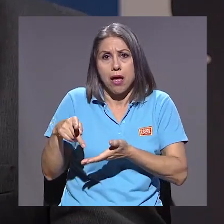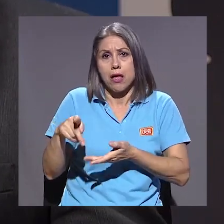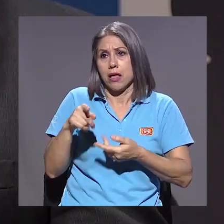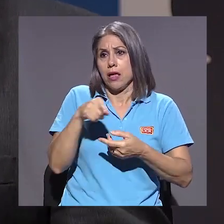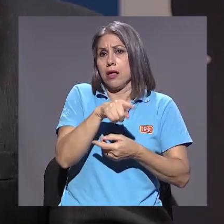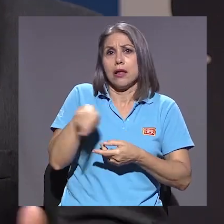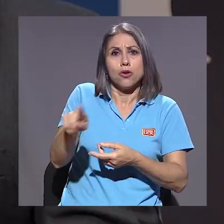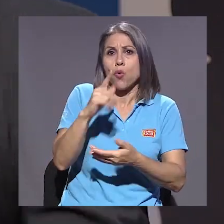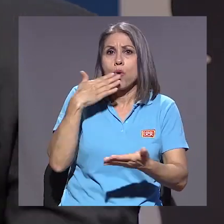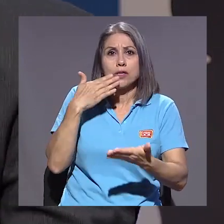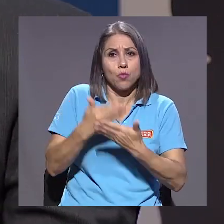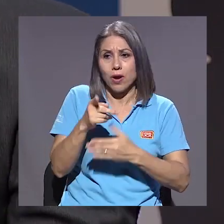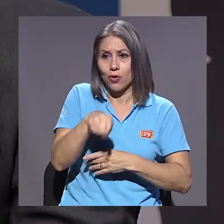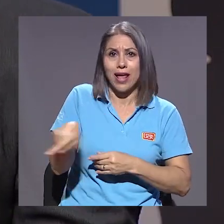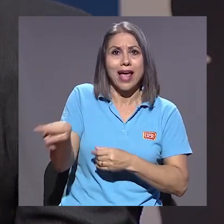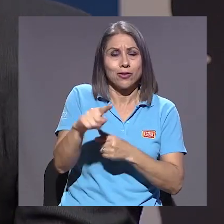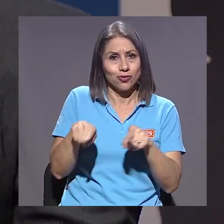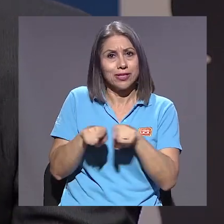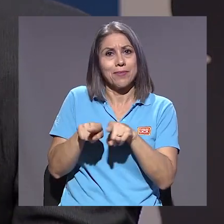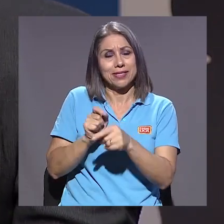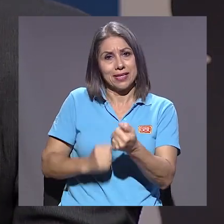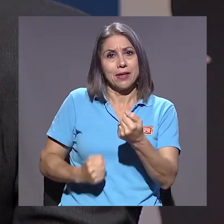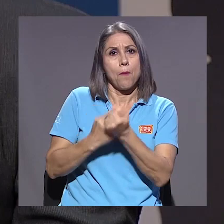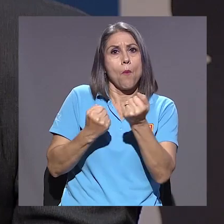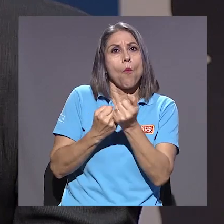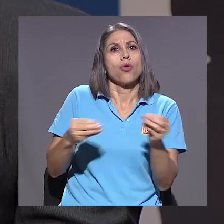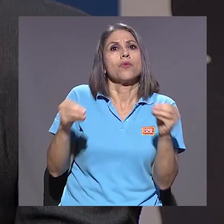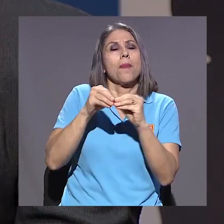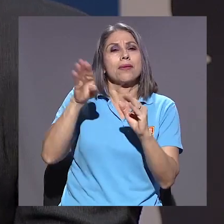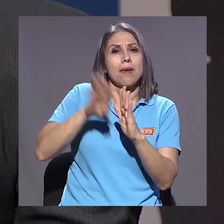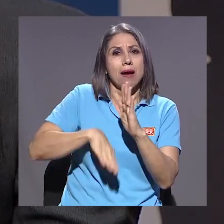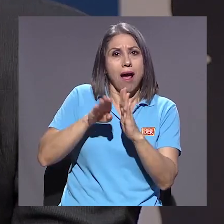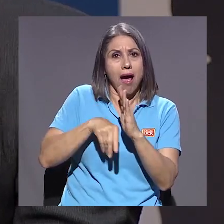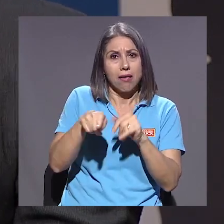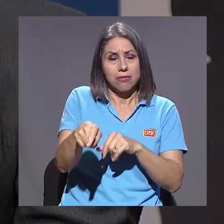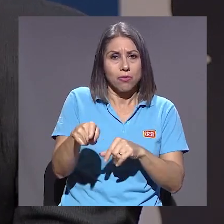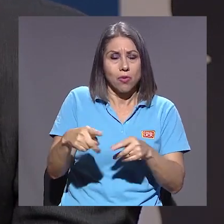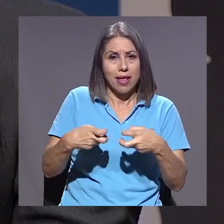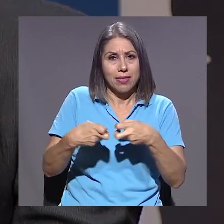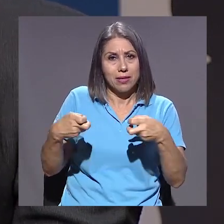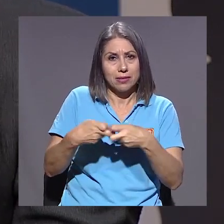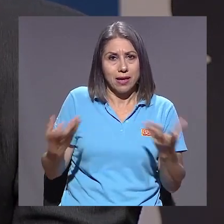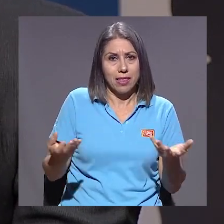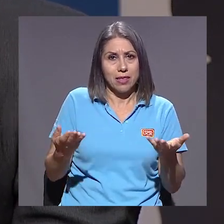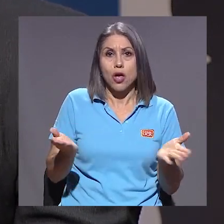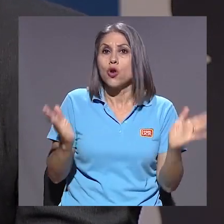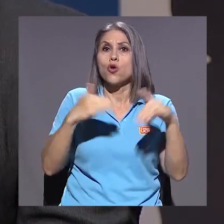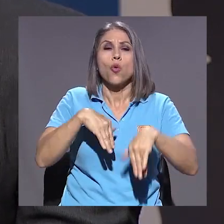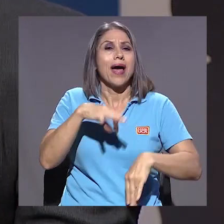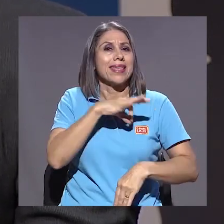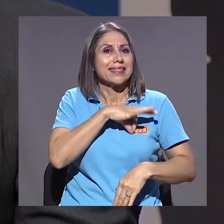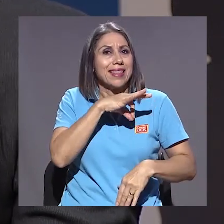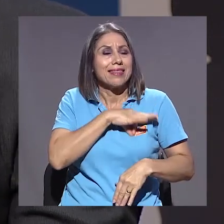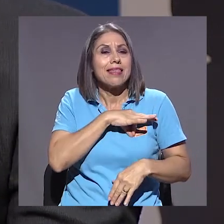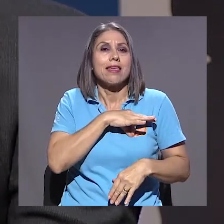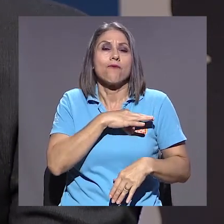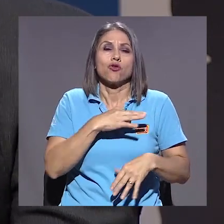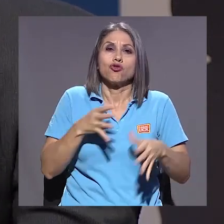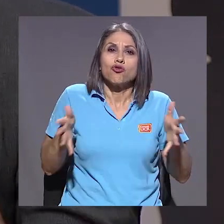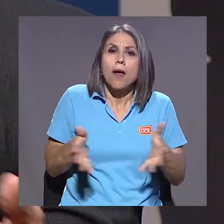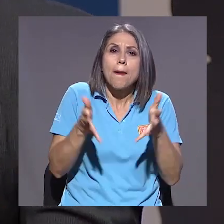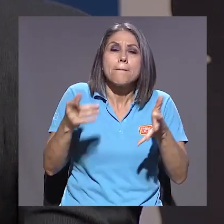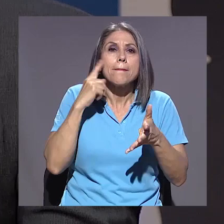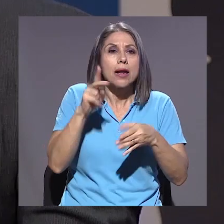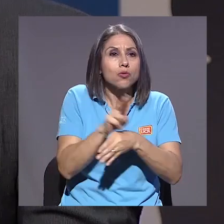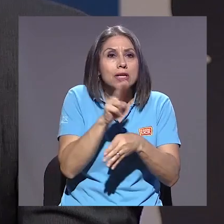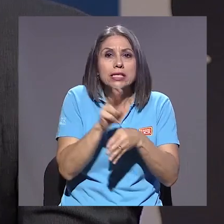subsidio. Y por otra parte, no hay incentivos para la eficiencia y la eficacia, para usar equipos eficientes, para